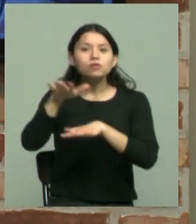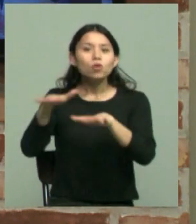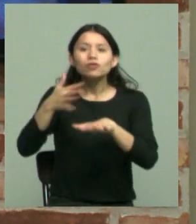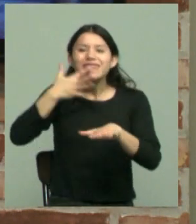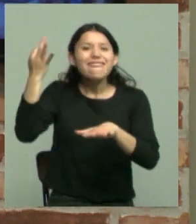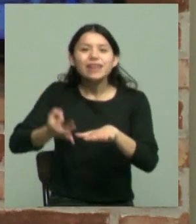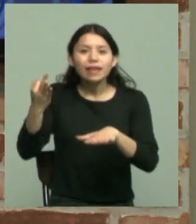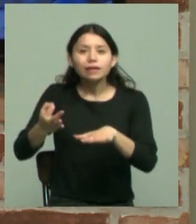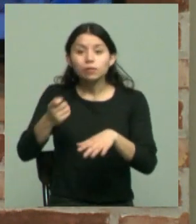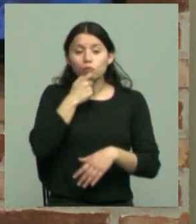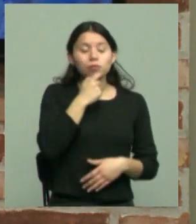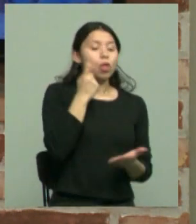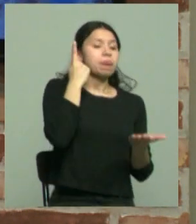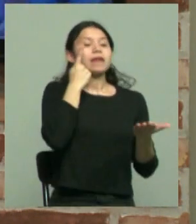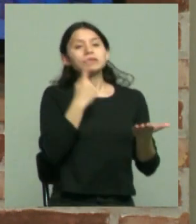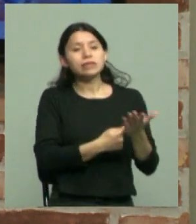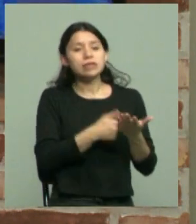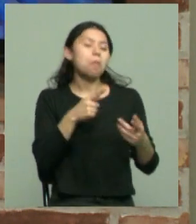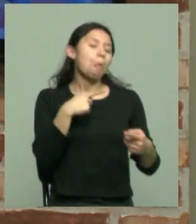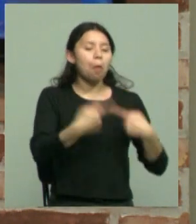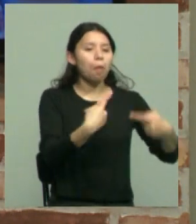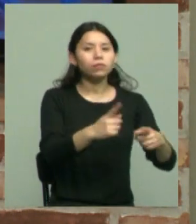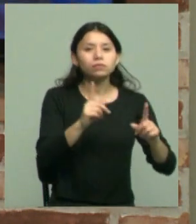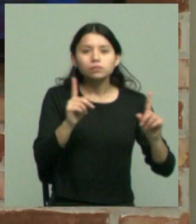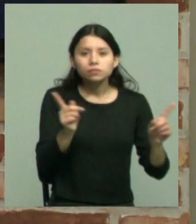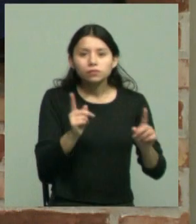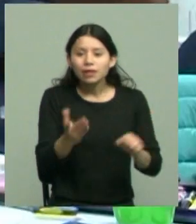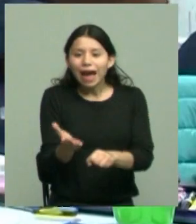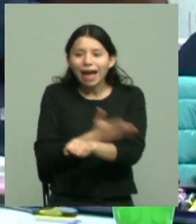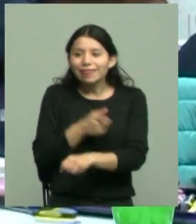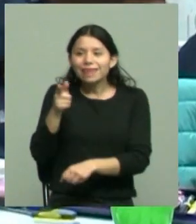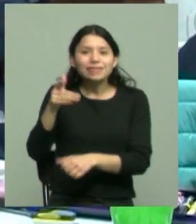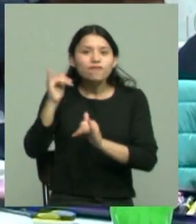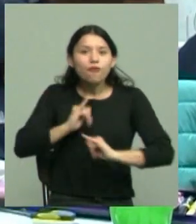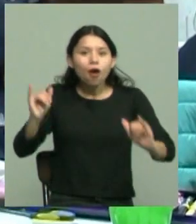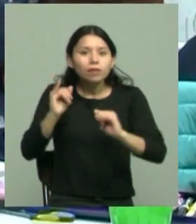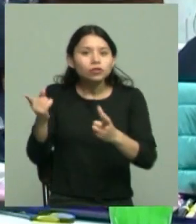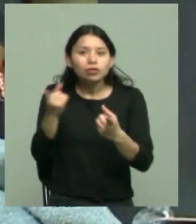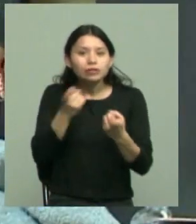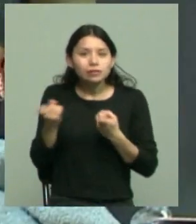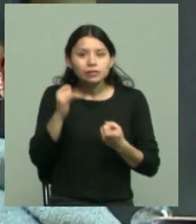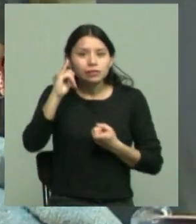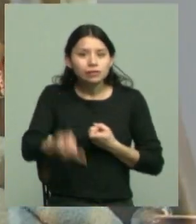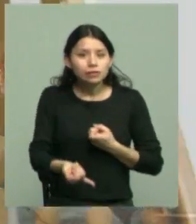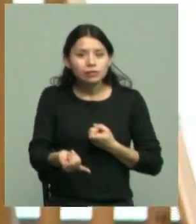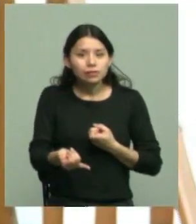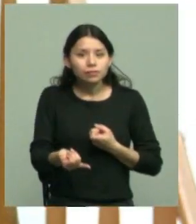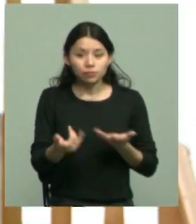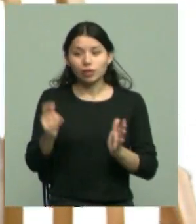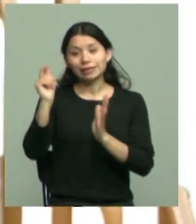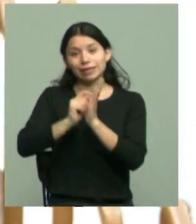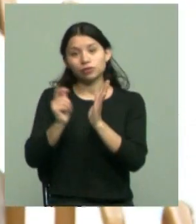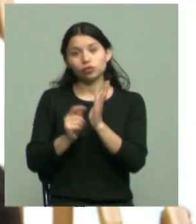si no se tiene en cuenta todos y cada uno de los datos que se puedan recabar. Para ello es que si bien este censo va a llevar